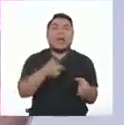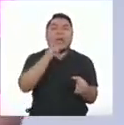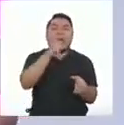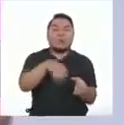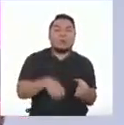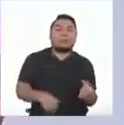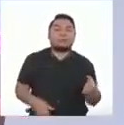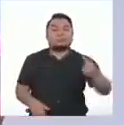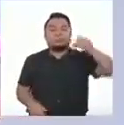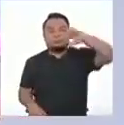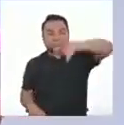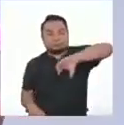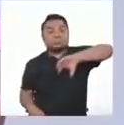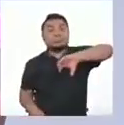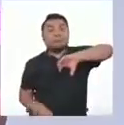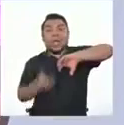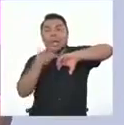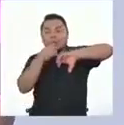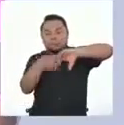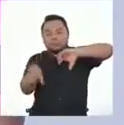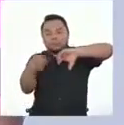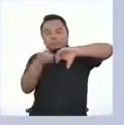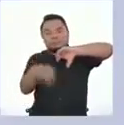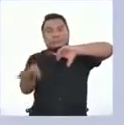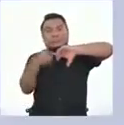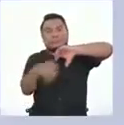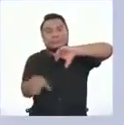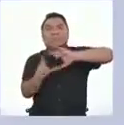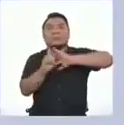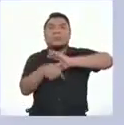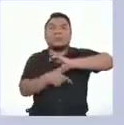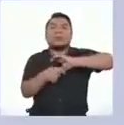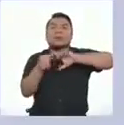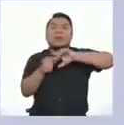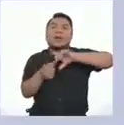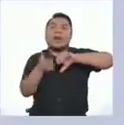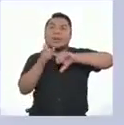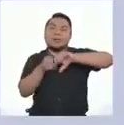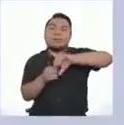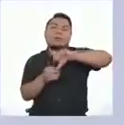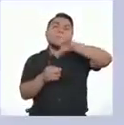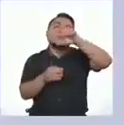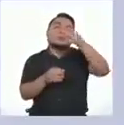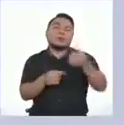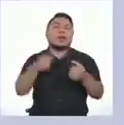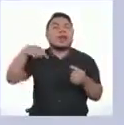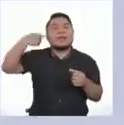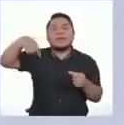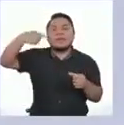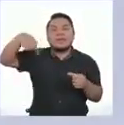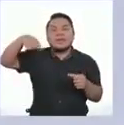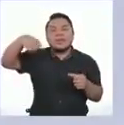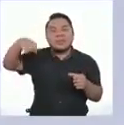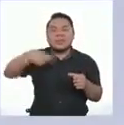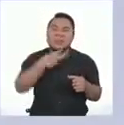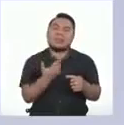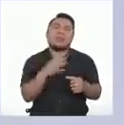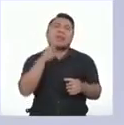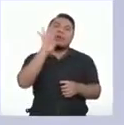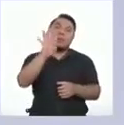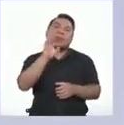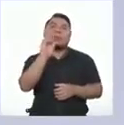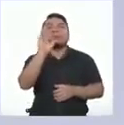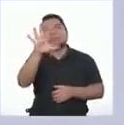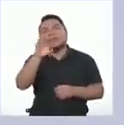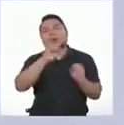frasco para quitar el exceso de agua. Luego riega y retira el exceso de agua diariamente, más o menos por 4